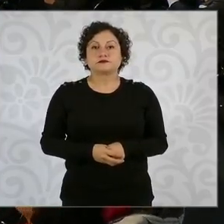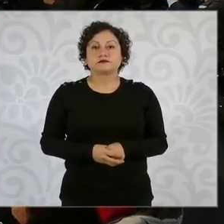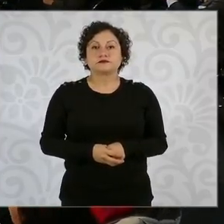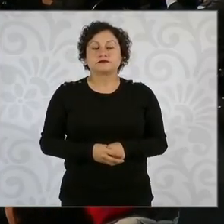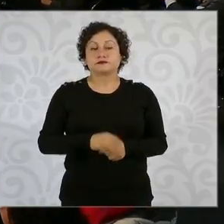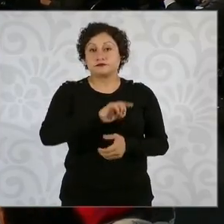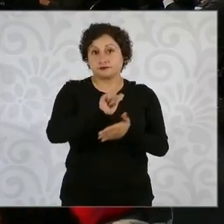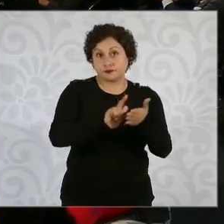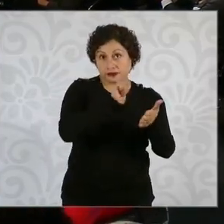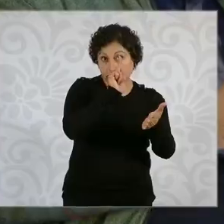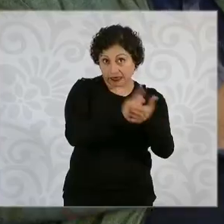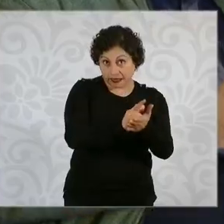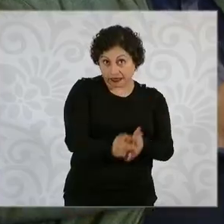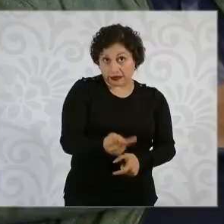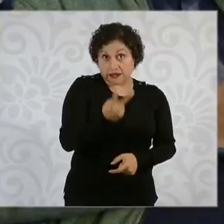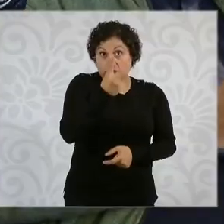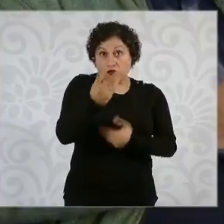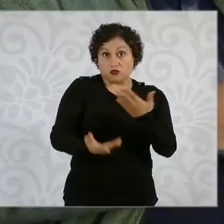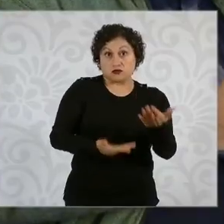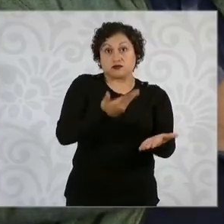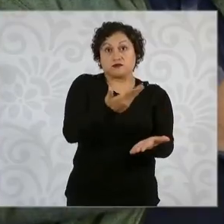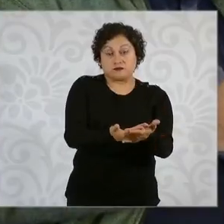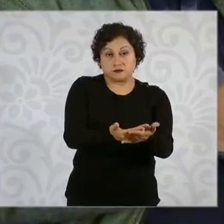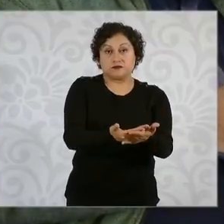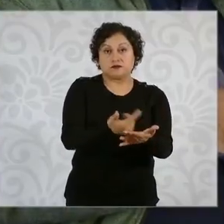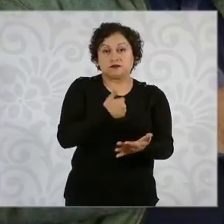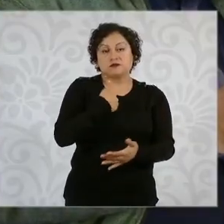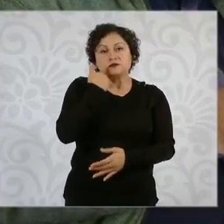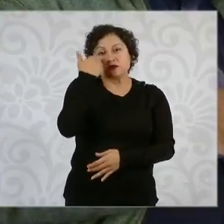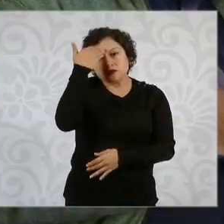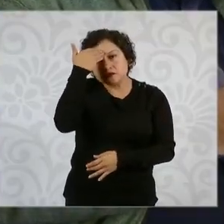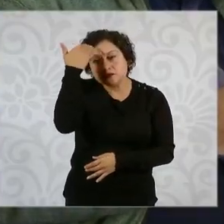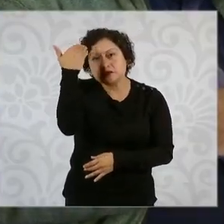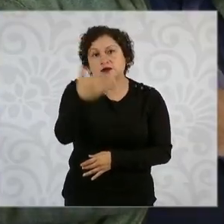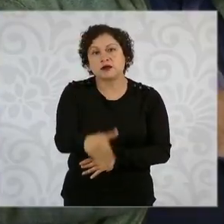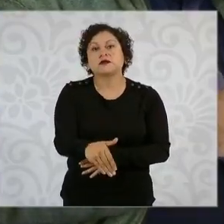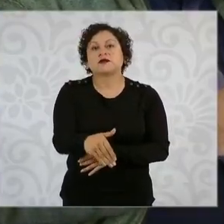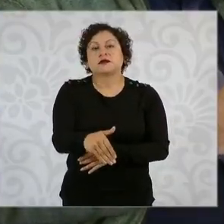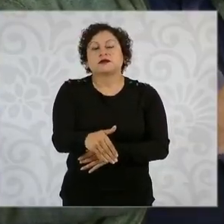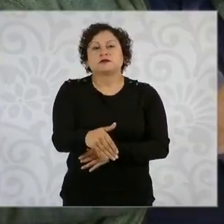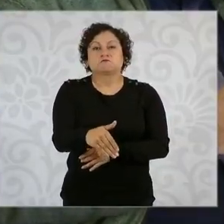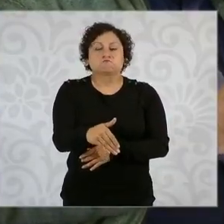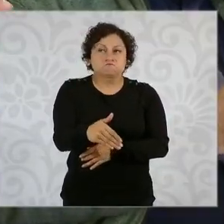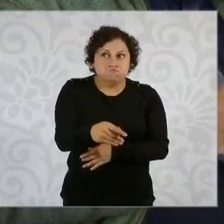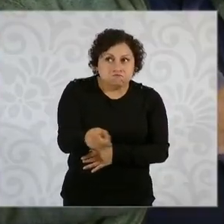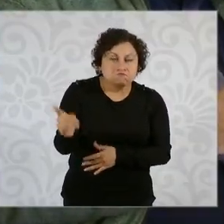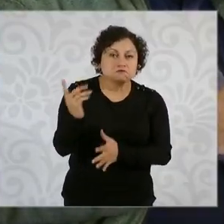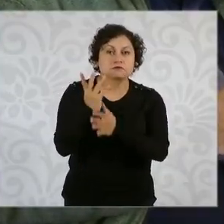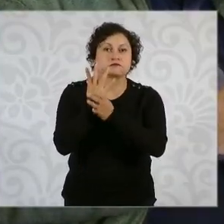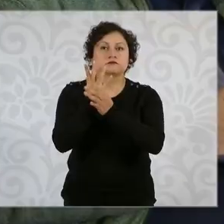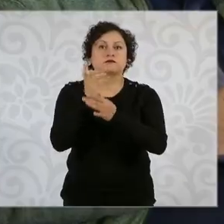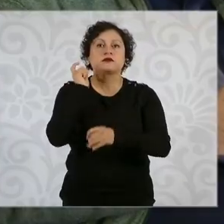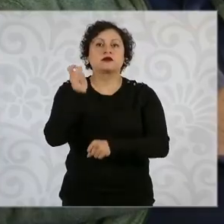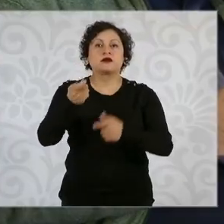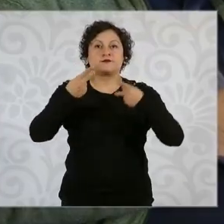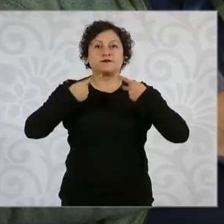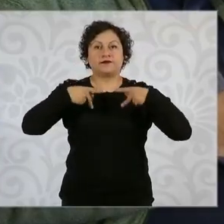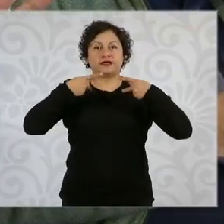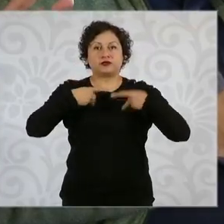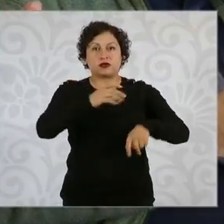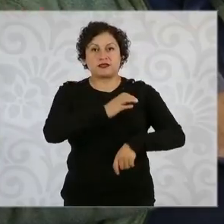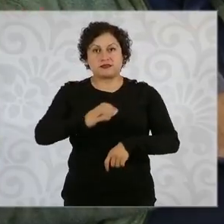ley, saber si tienen, nos declararon que hay un periodo donde van a poder los candidatos hacer